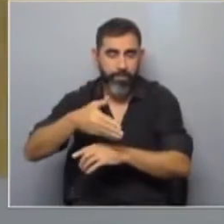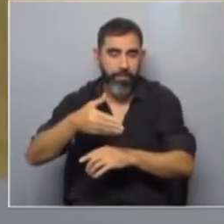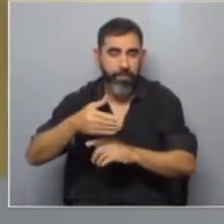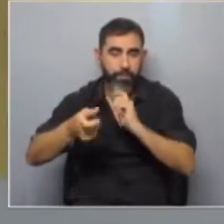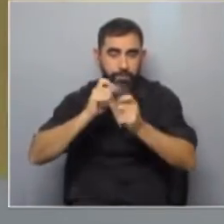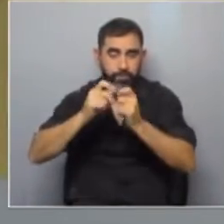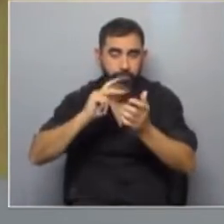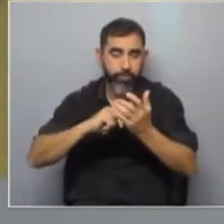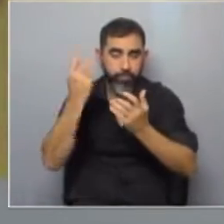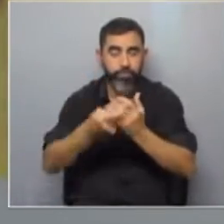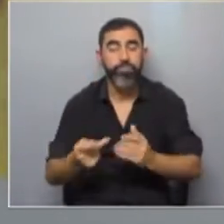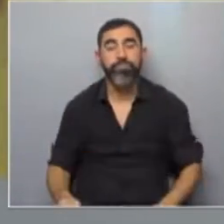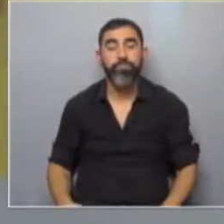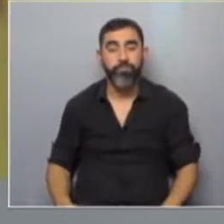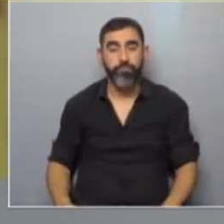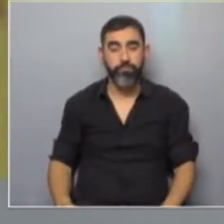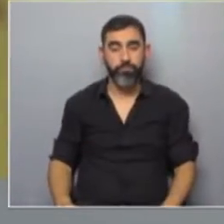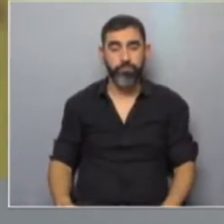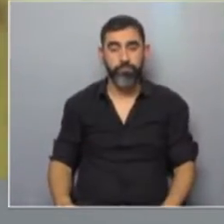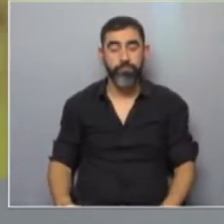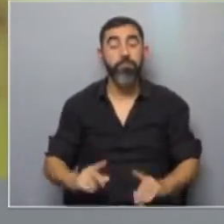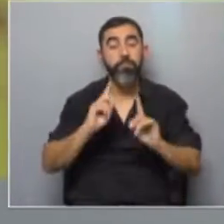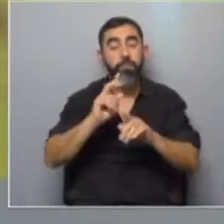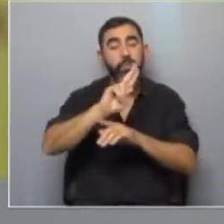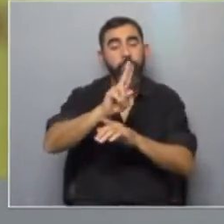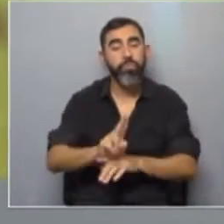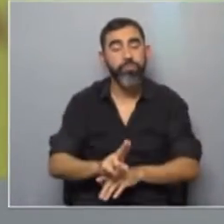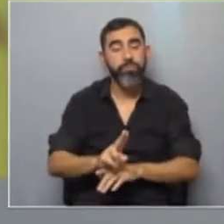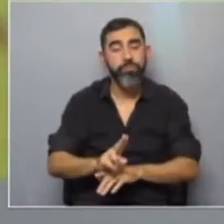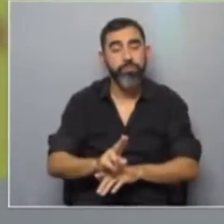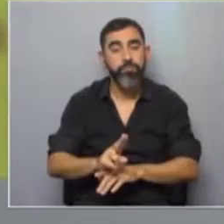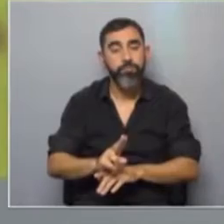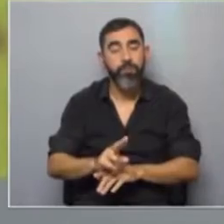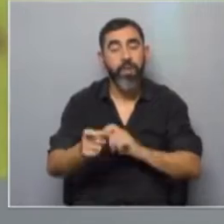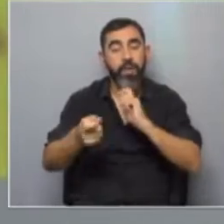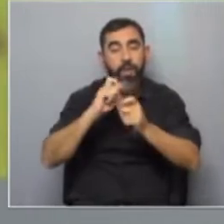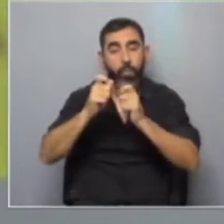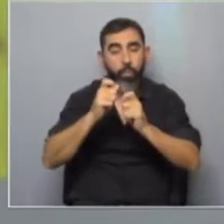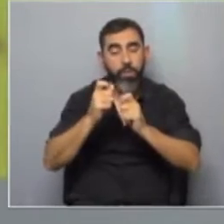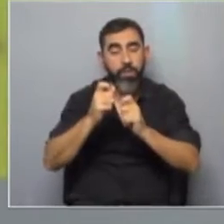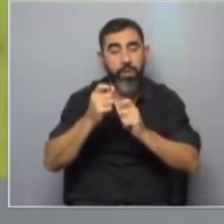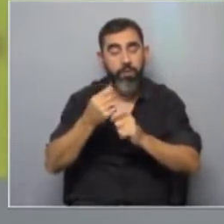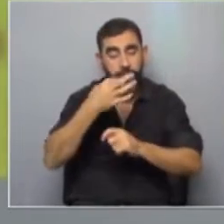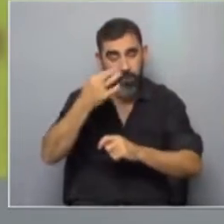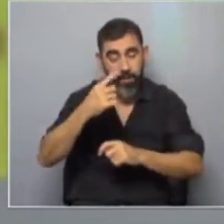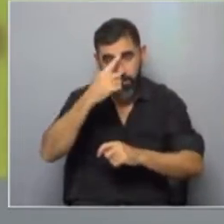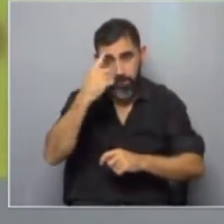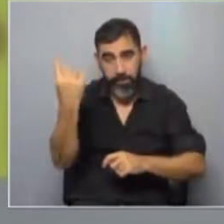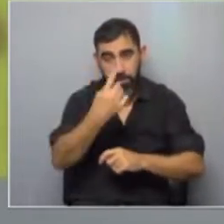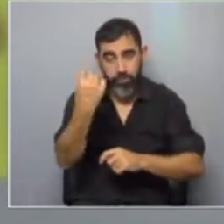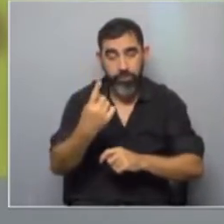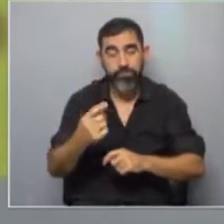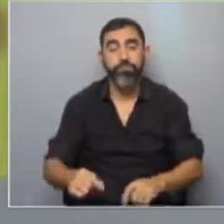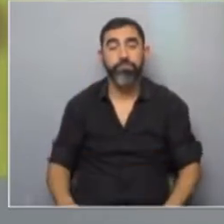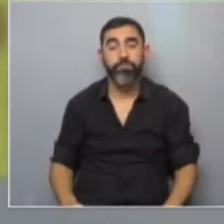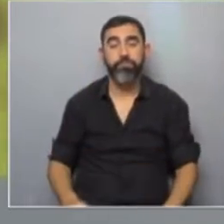este proyecto y bueno, y también se utilizaron encuestas avaladas, validadas internacionalmente, así como